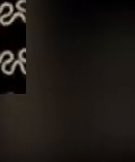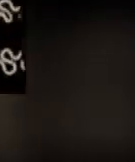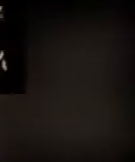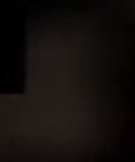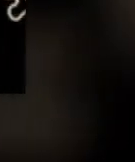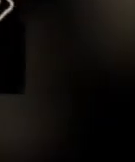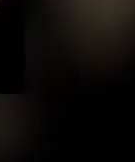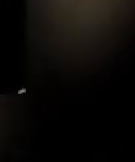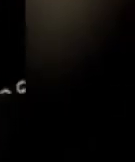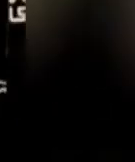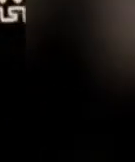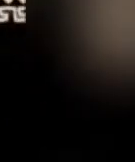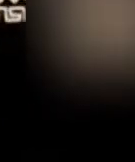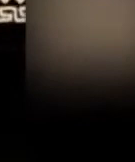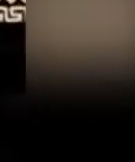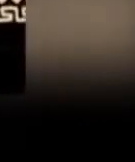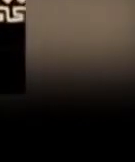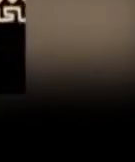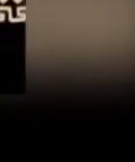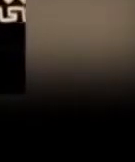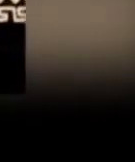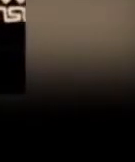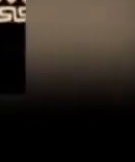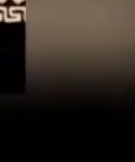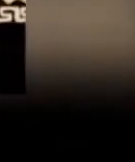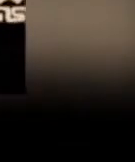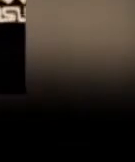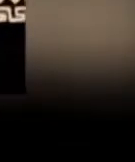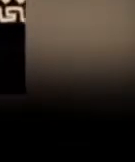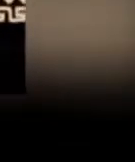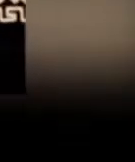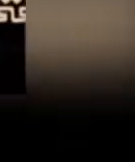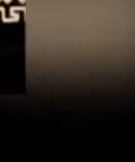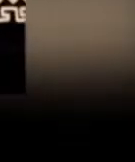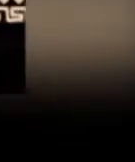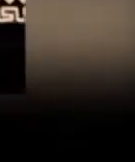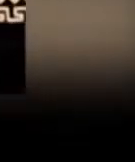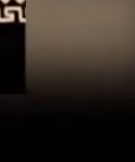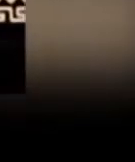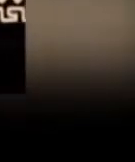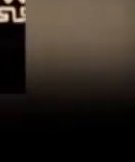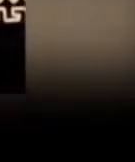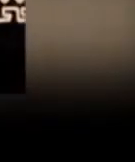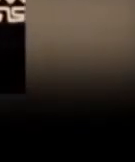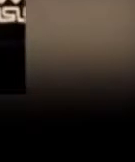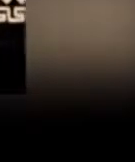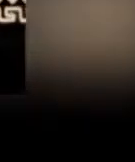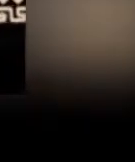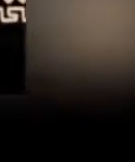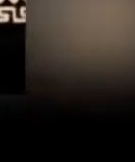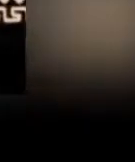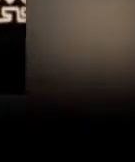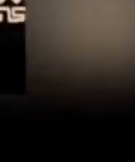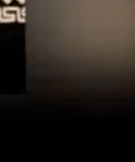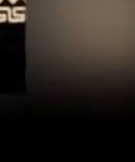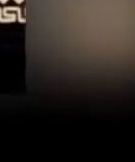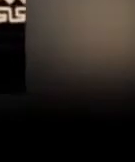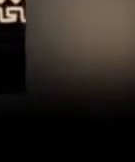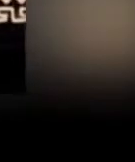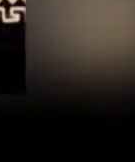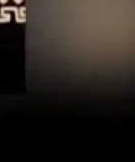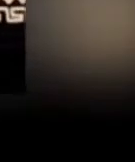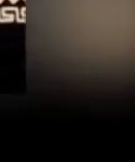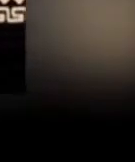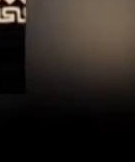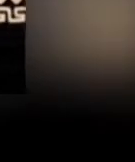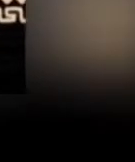atuendo muy elegante con finos bordados, calados de gamuza y otras telas, y botonaduras de oro y plata, rematado con sombrero de ala ancha